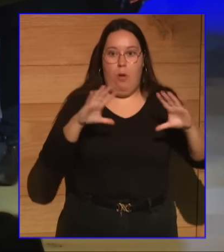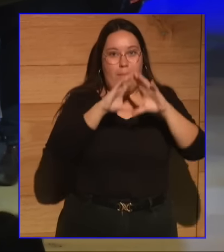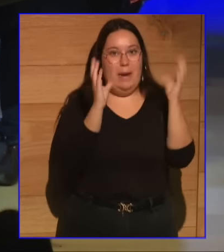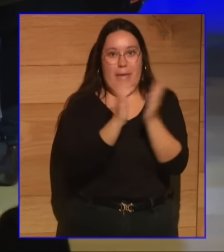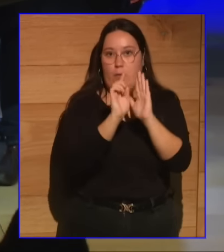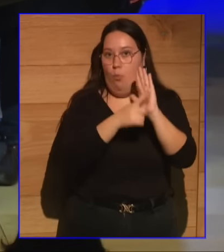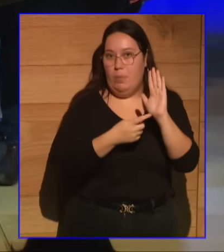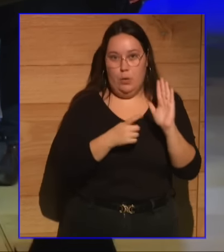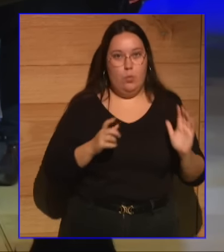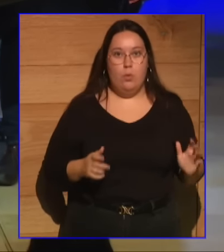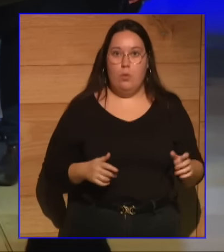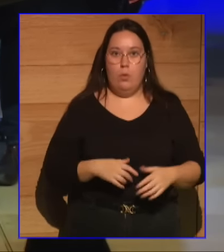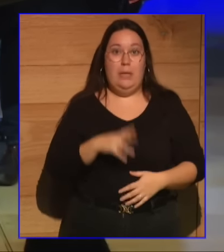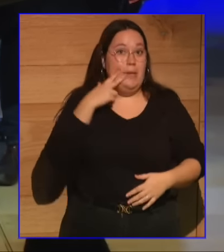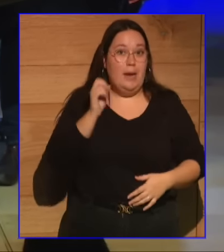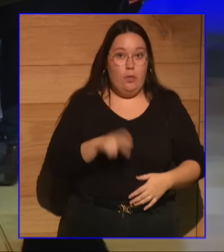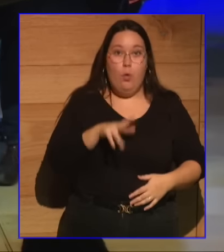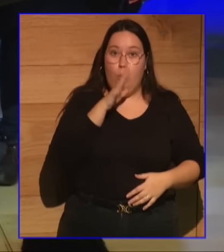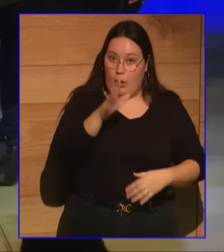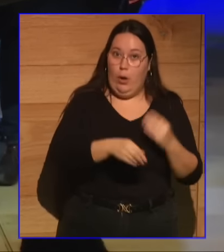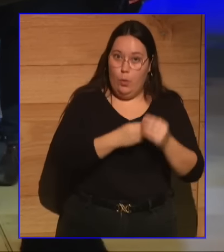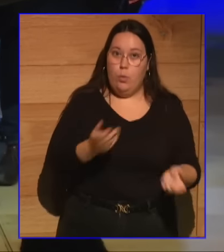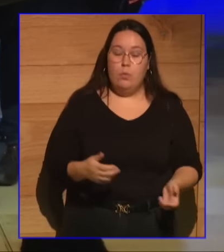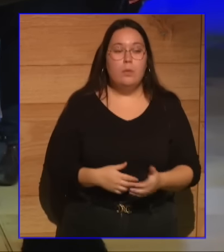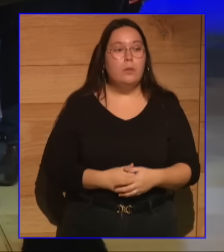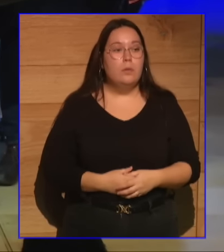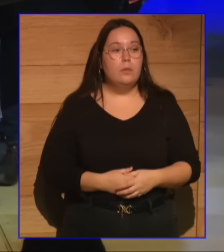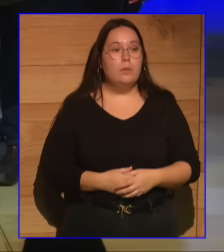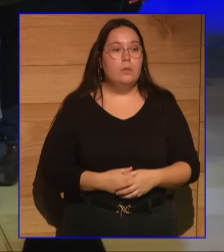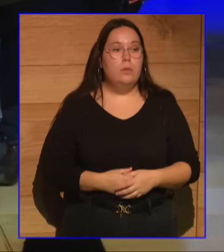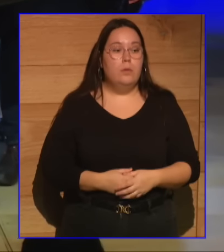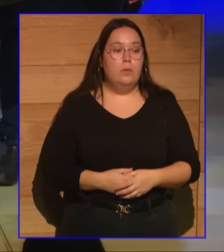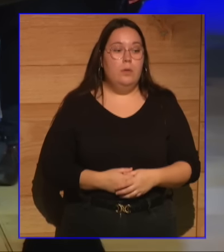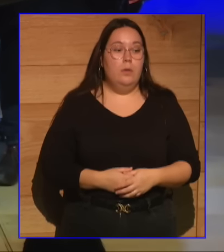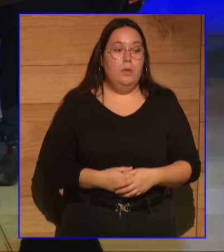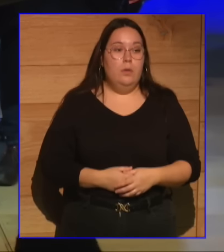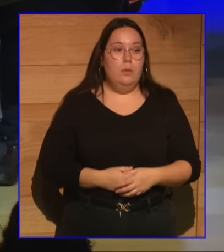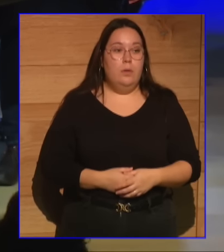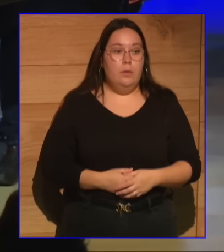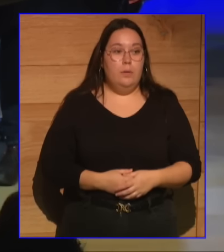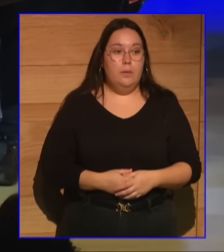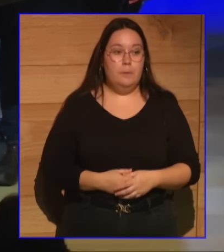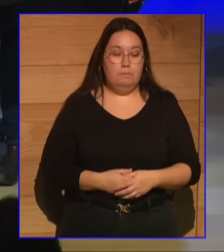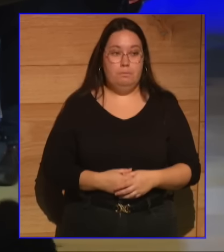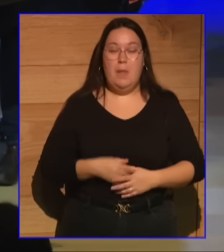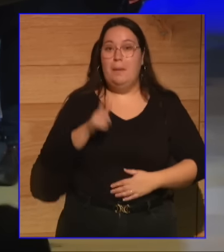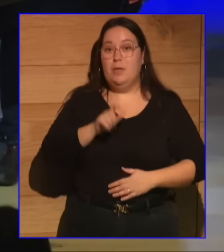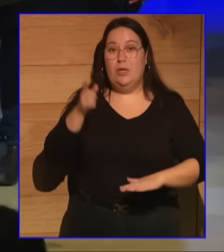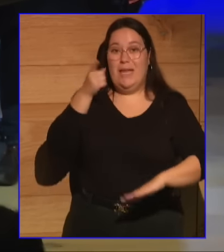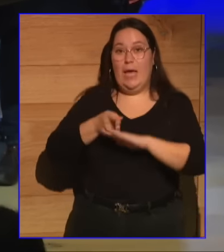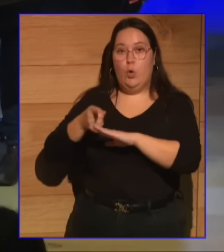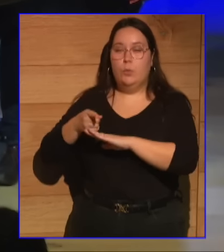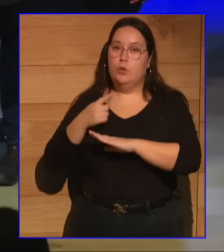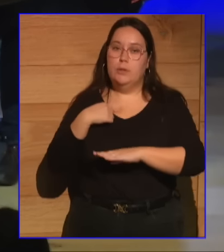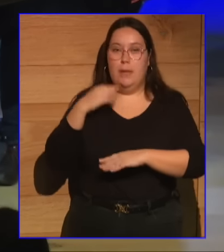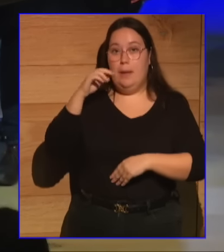entero. Que es la razón por la que la hizo también. Y de hecho los ejecutivos del estudio inicialmente lo que le dijeron es: si estás